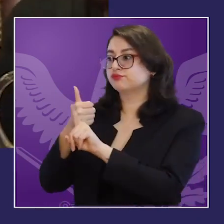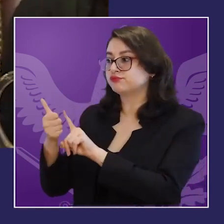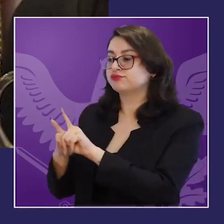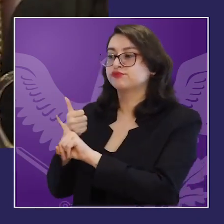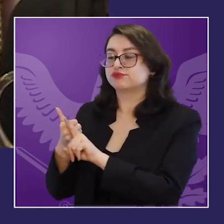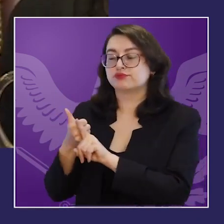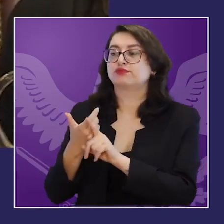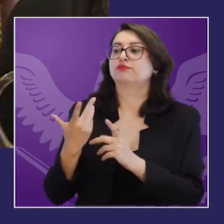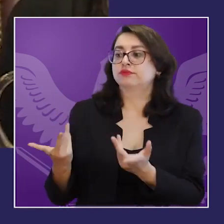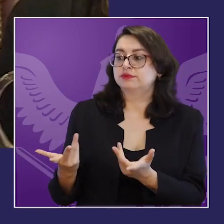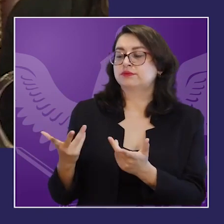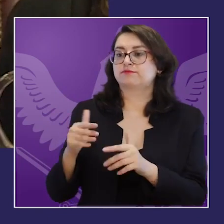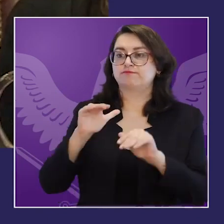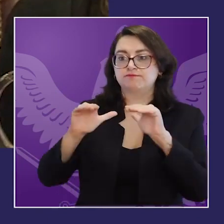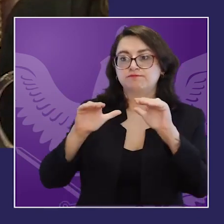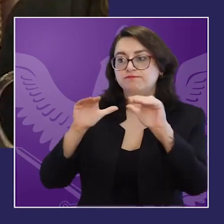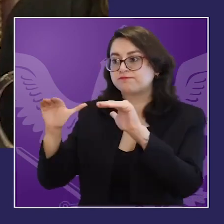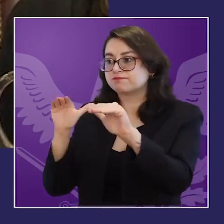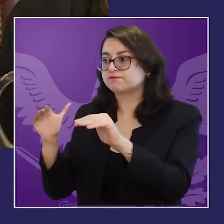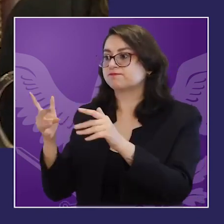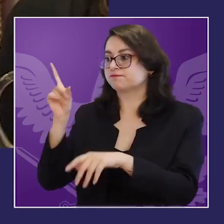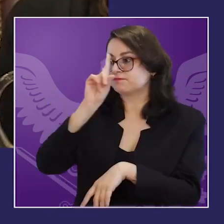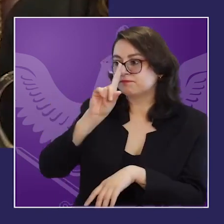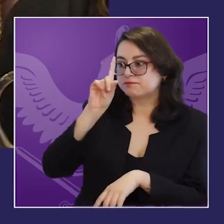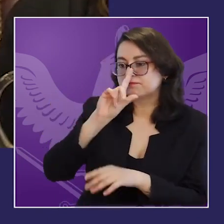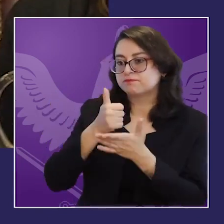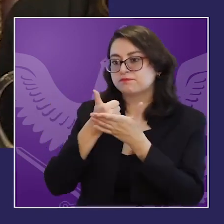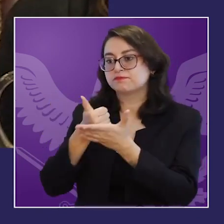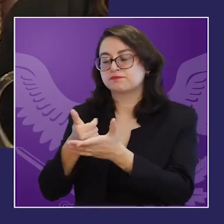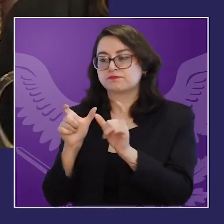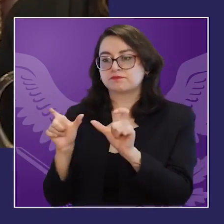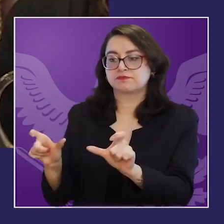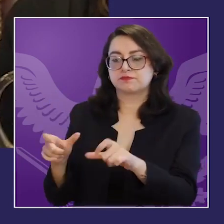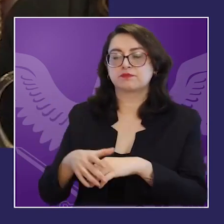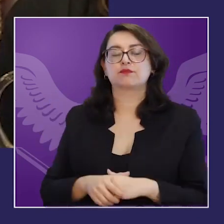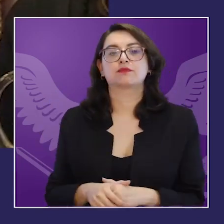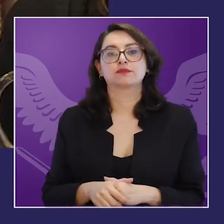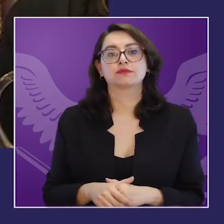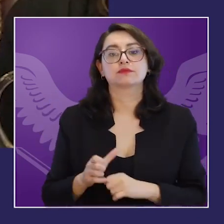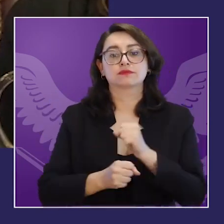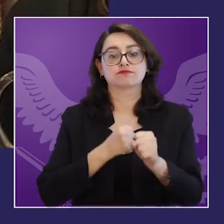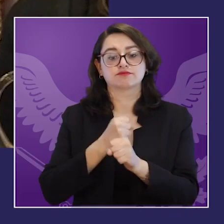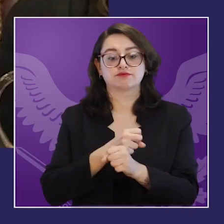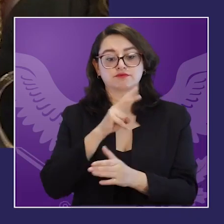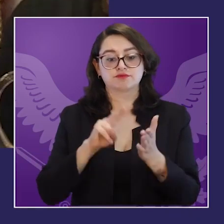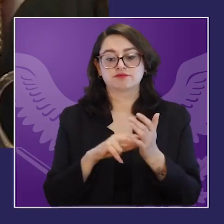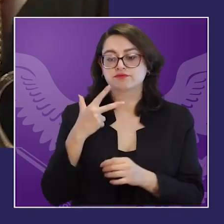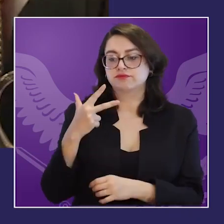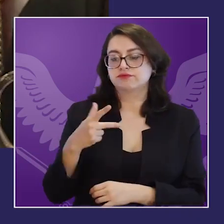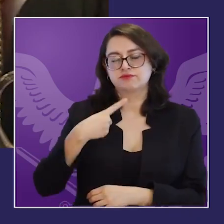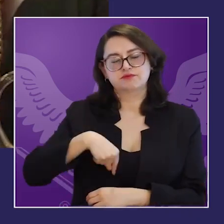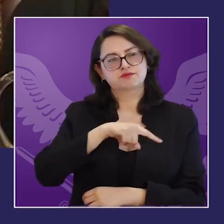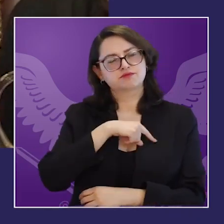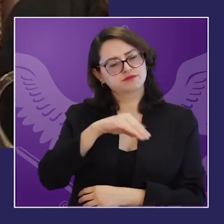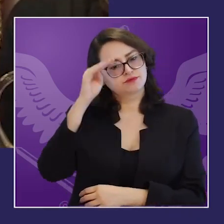que nos contacten buscando asesoramiento y contención. En el año 2008 comenzamos a preguntarnos si no